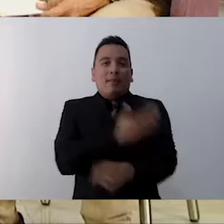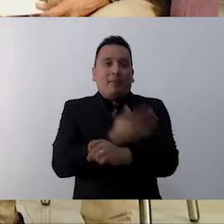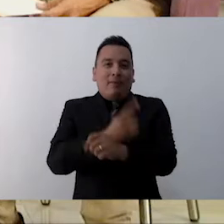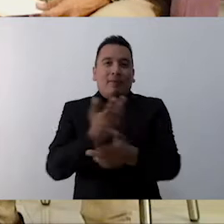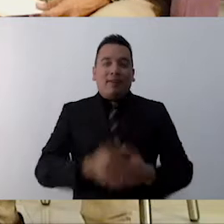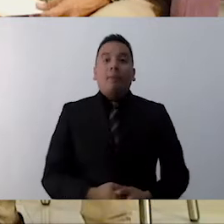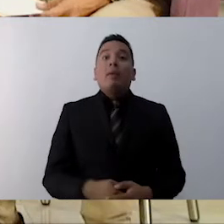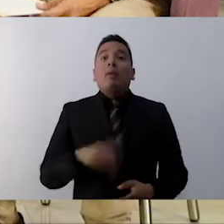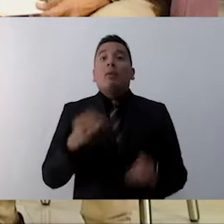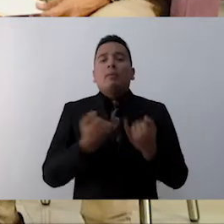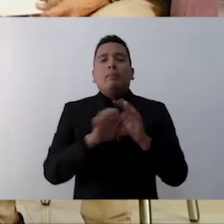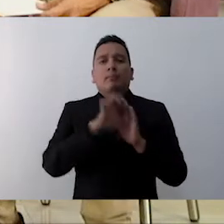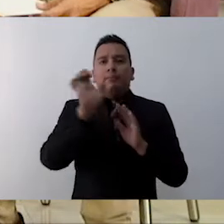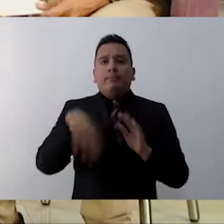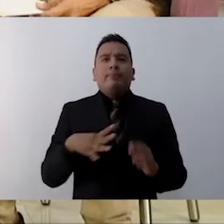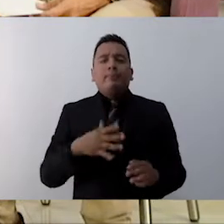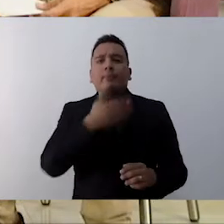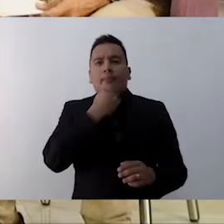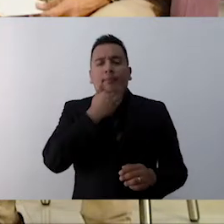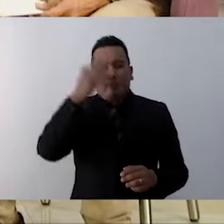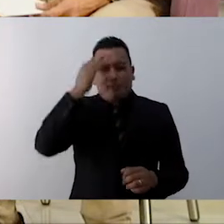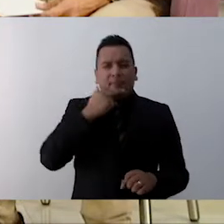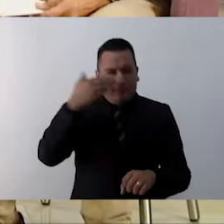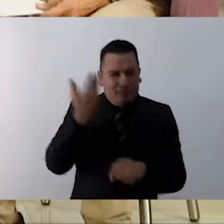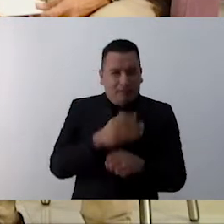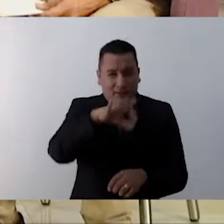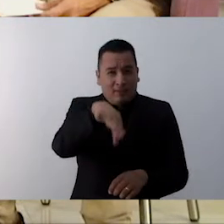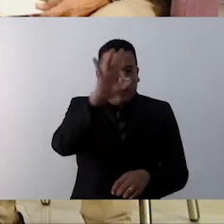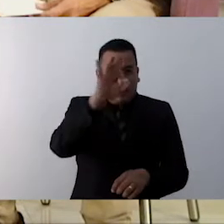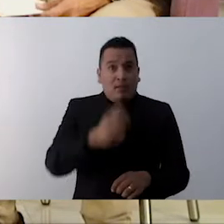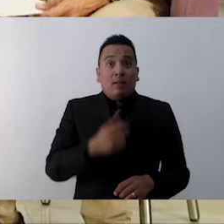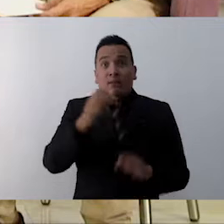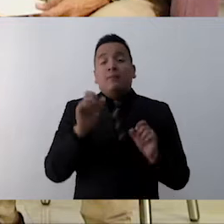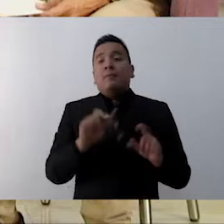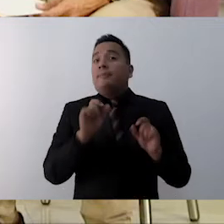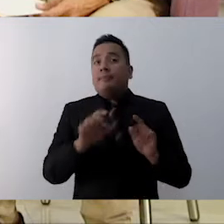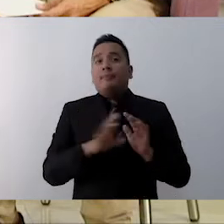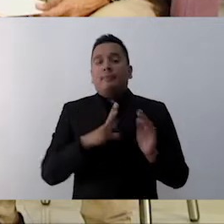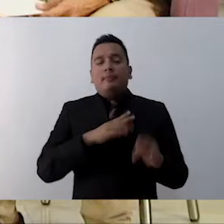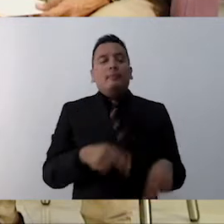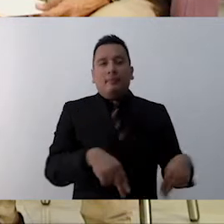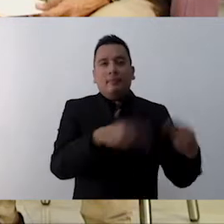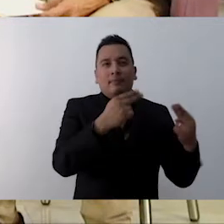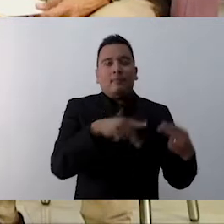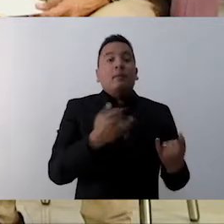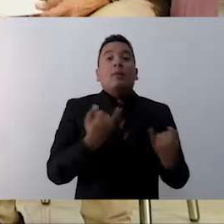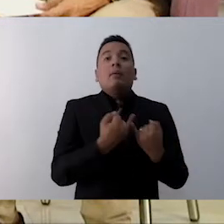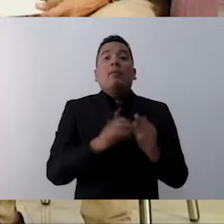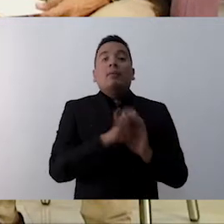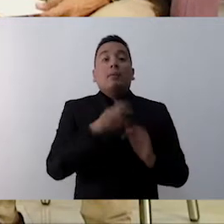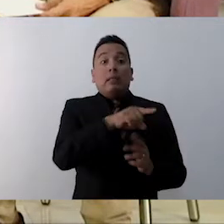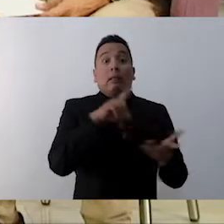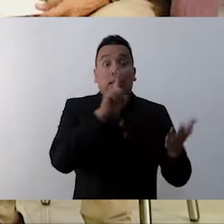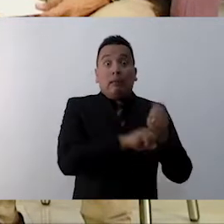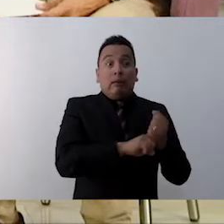ver con no solamente la vida democrática o la selección de algunas decisiones adentro de las empresas, sino la manera en que pueden